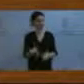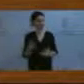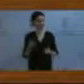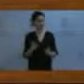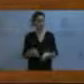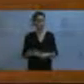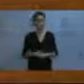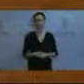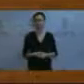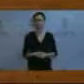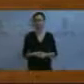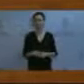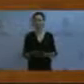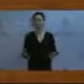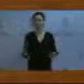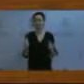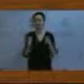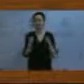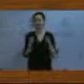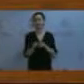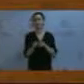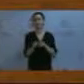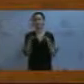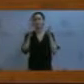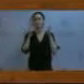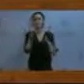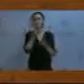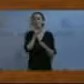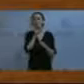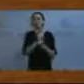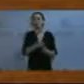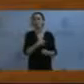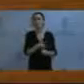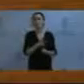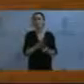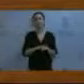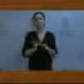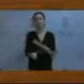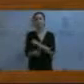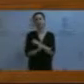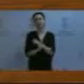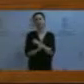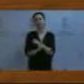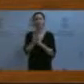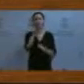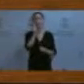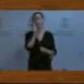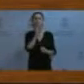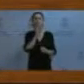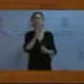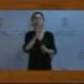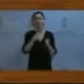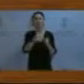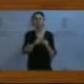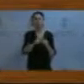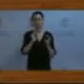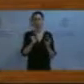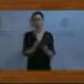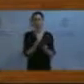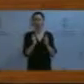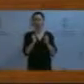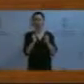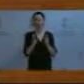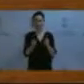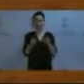Bueno, se veía cómo se hacía asesoramiento en esta Comisión de Investigación de la Tama del Cable, ¿no? Ha vuelto a adjudicar, es verdad que ahora con un